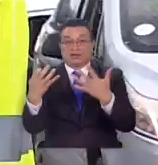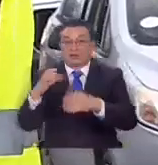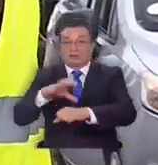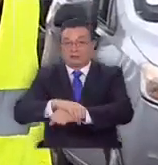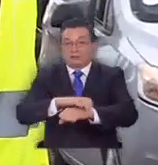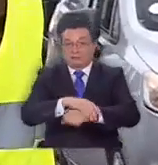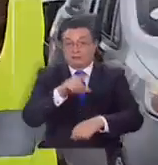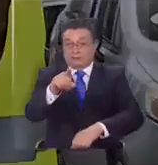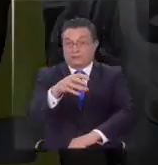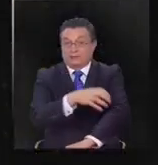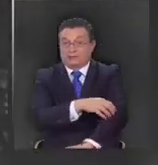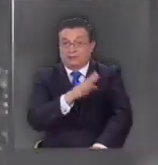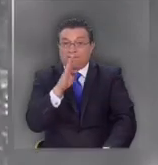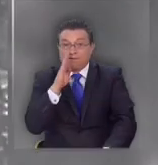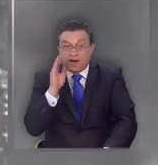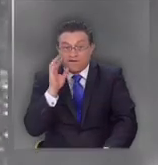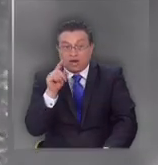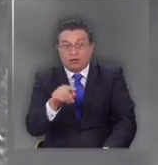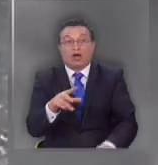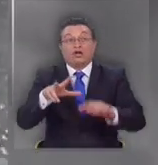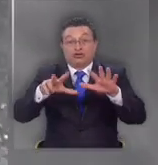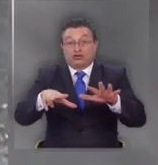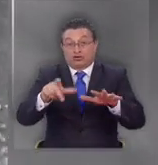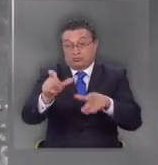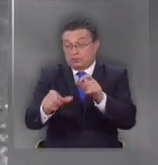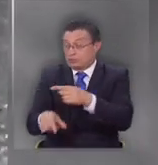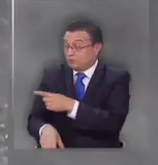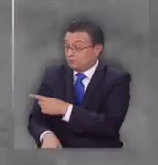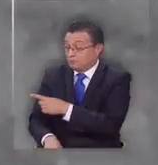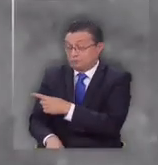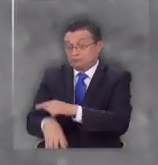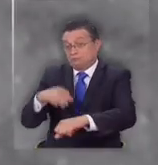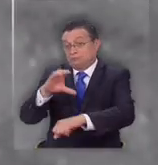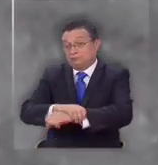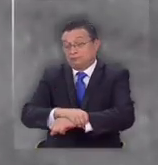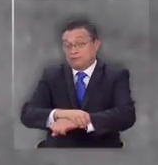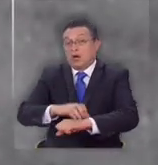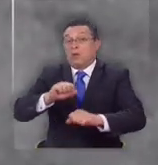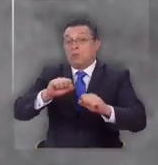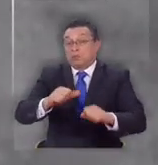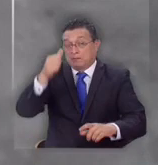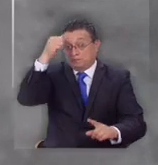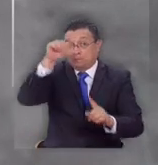en la región, así como estos 18 sujetos que ahora se exponen a penas de entre